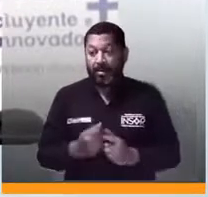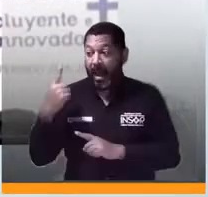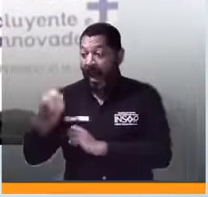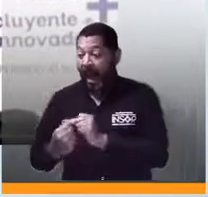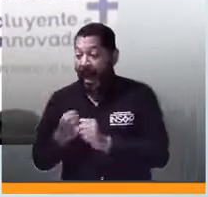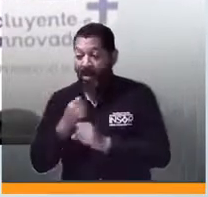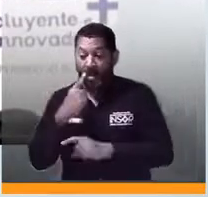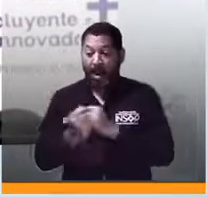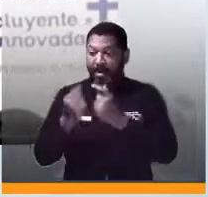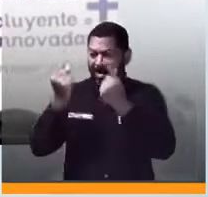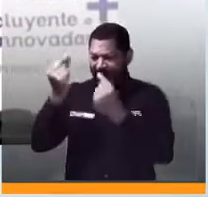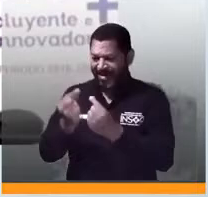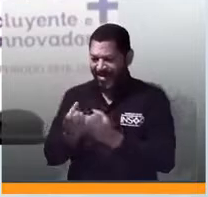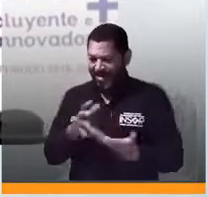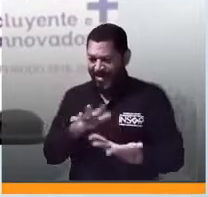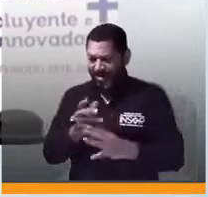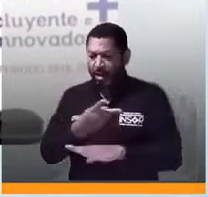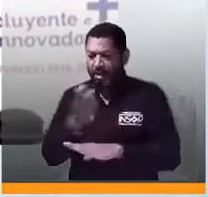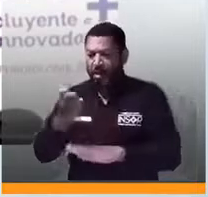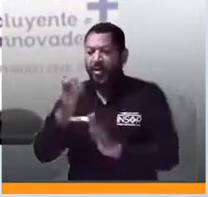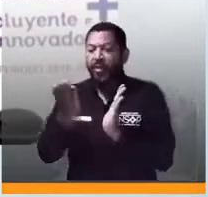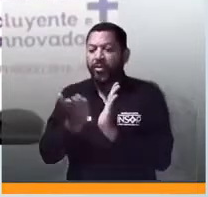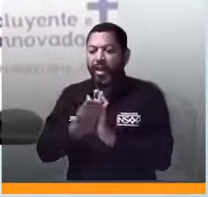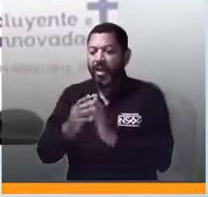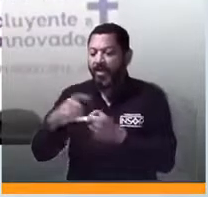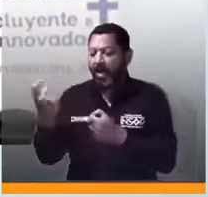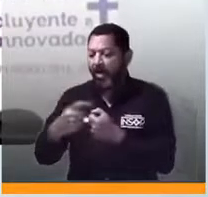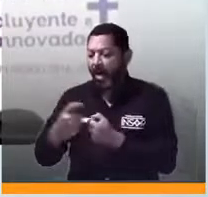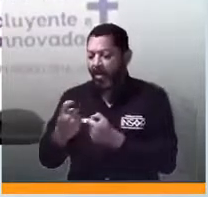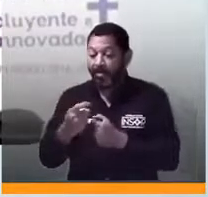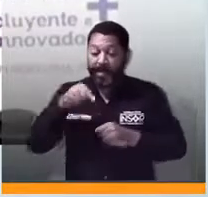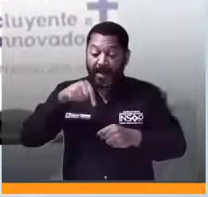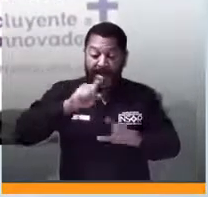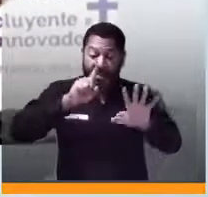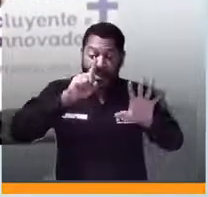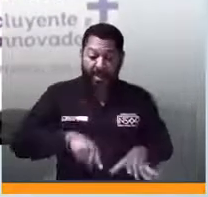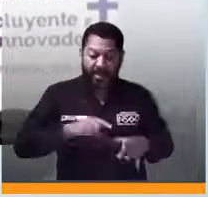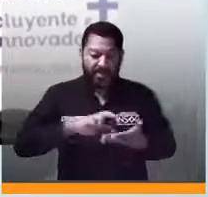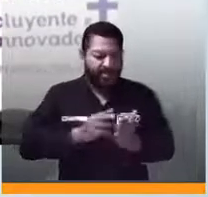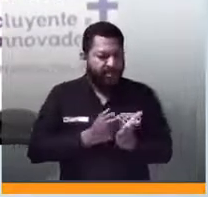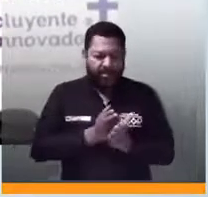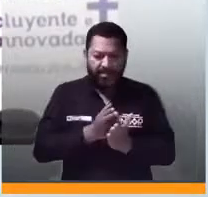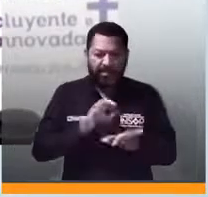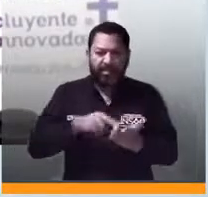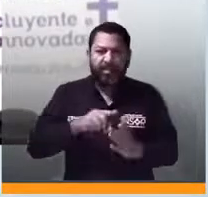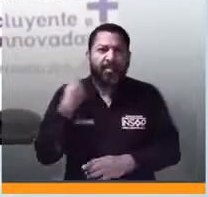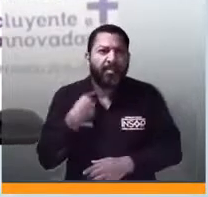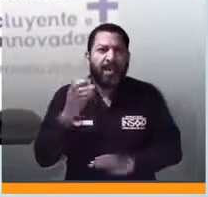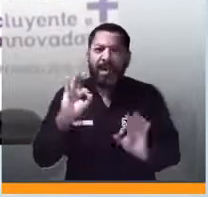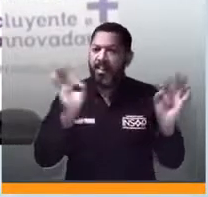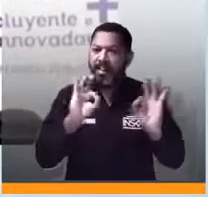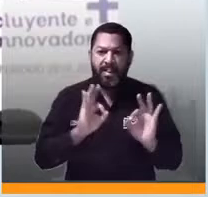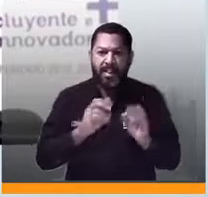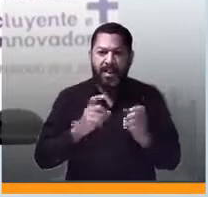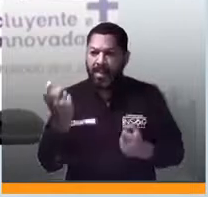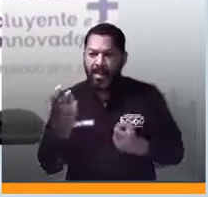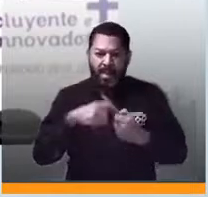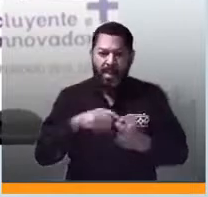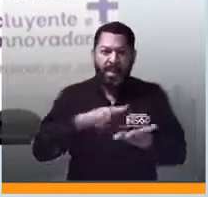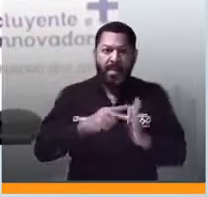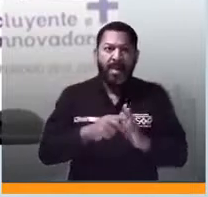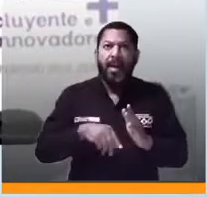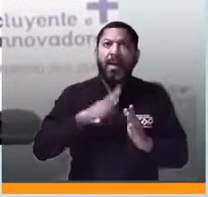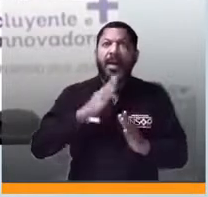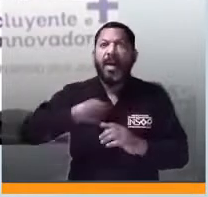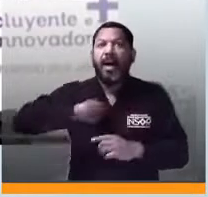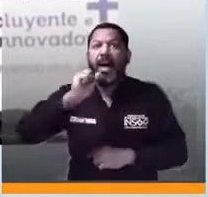salían por bajo rendimiento académico 200 estudiantes. Este semestre decidimos quitar eso y nadie perdió semestre, nadie salió, nadie entró, porque no es ganar o perder,